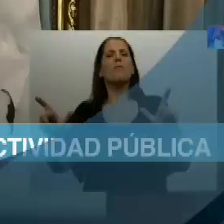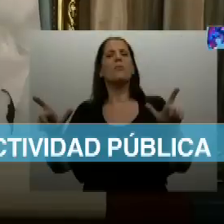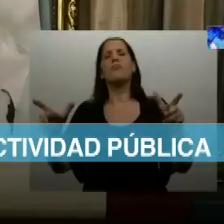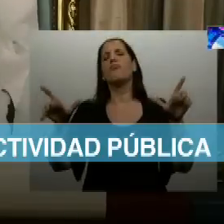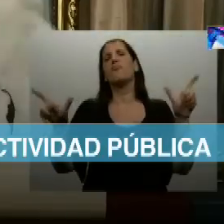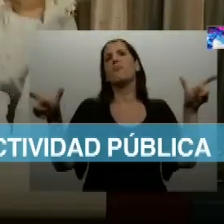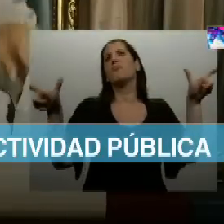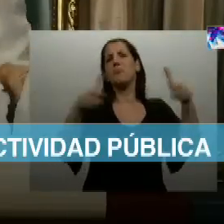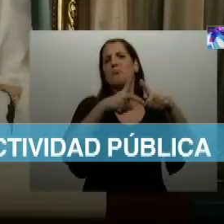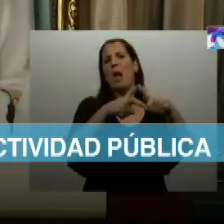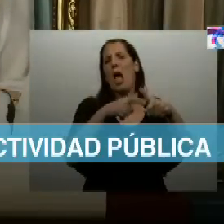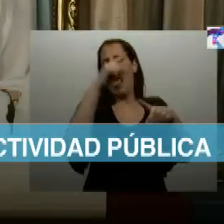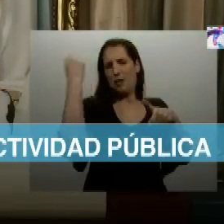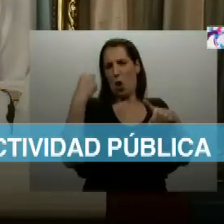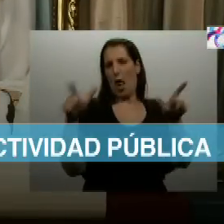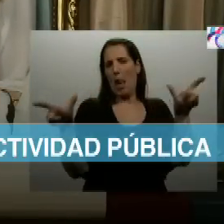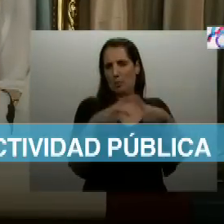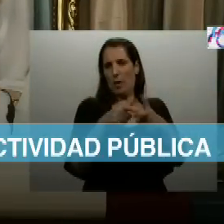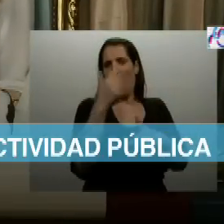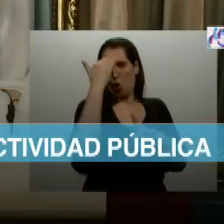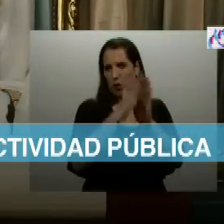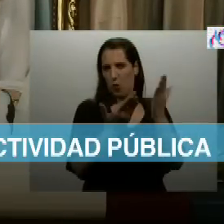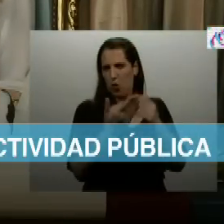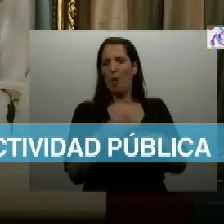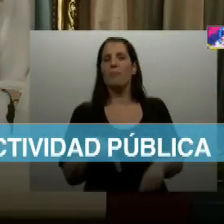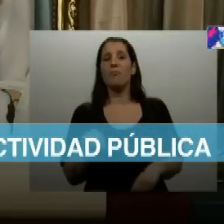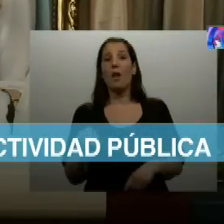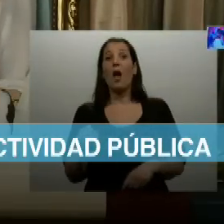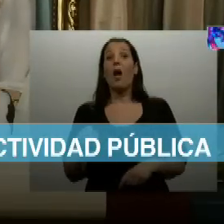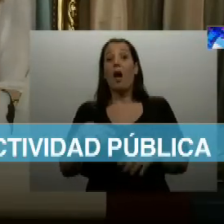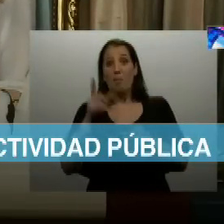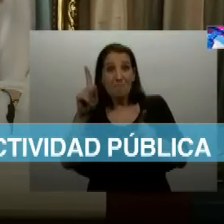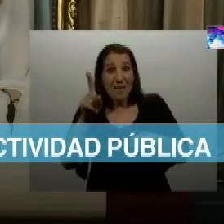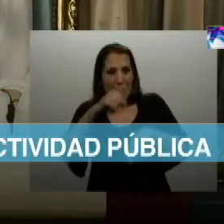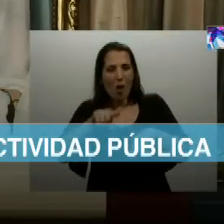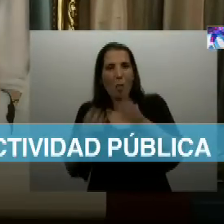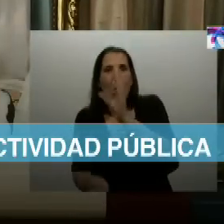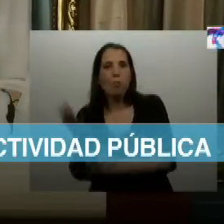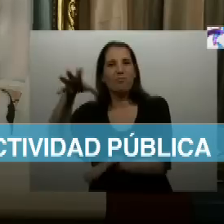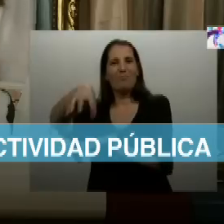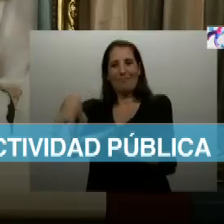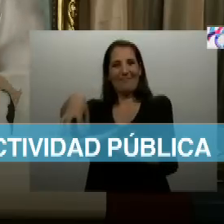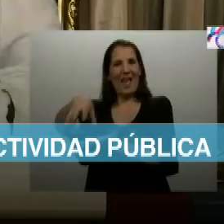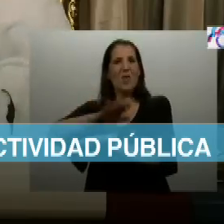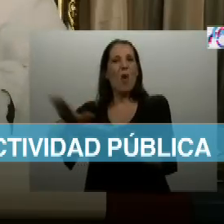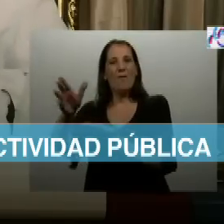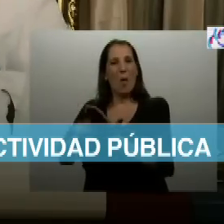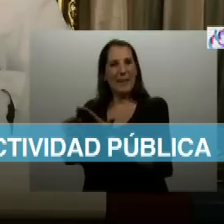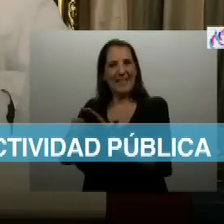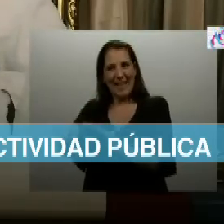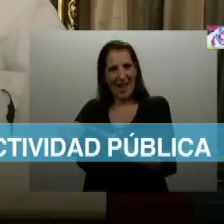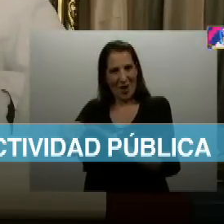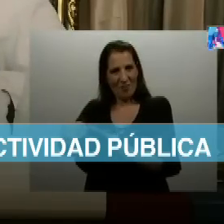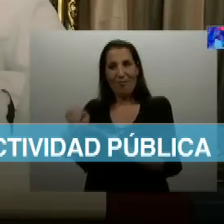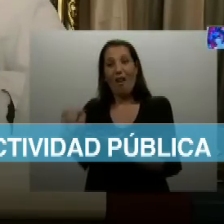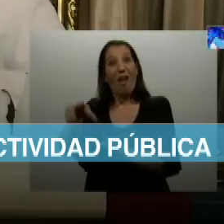Cristina Fernández de Kirchner encabezará el martes el cierre de la Convención Anual de la Cámara Argentina de la Construcción. Será su primera aparición pública tras el